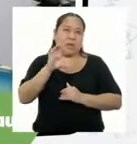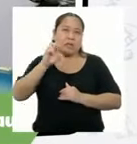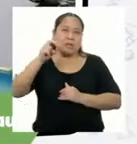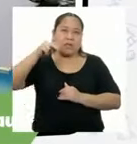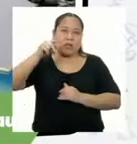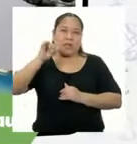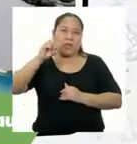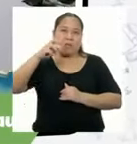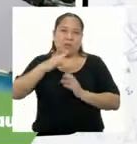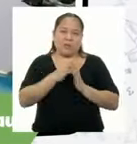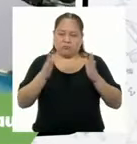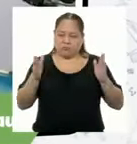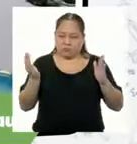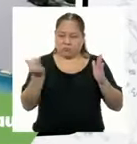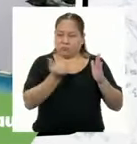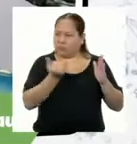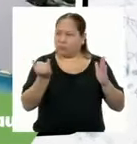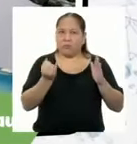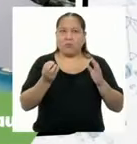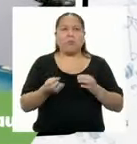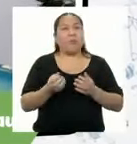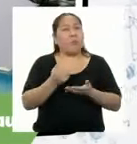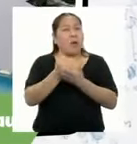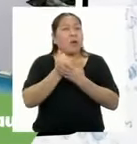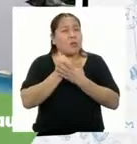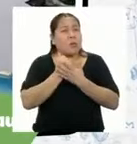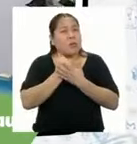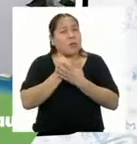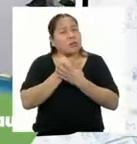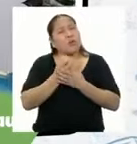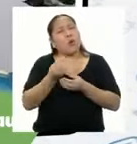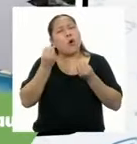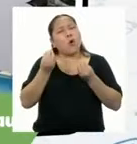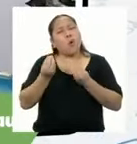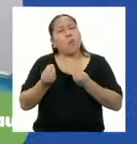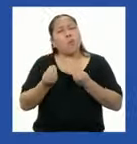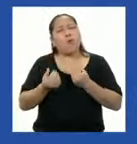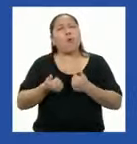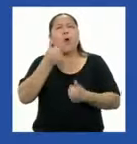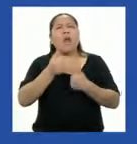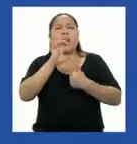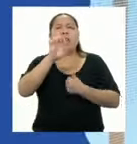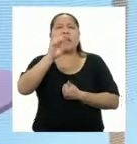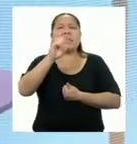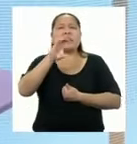largo. Quisiera que me podrían ayudar a averiguar en qué escala debería dibujar el auto.